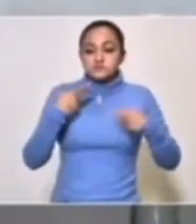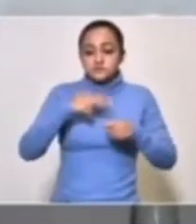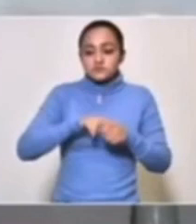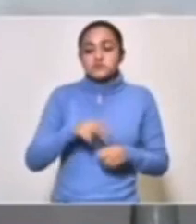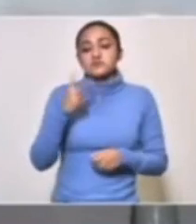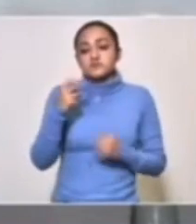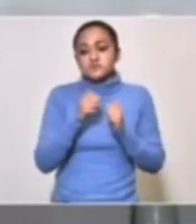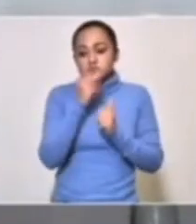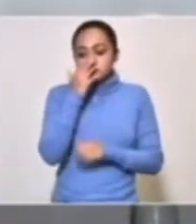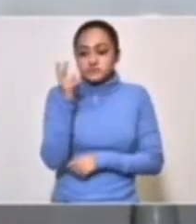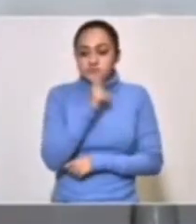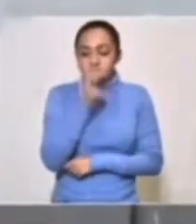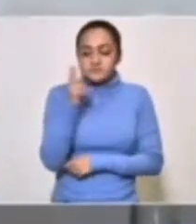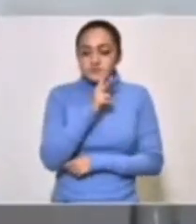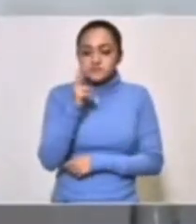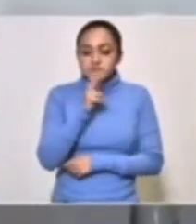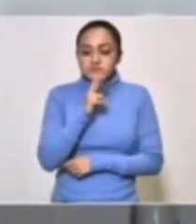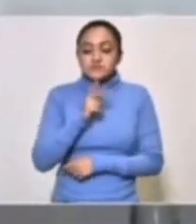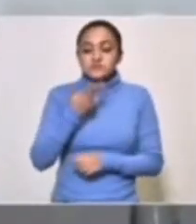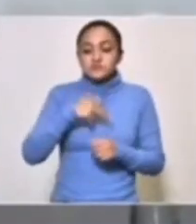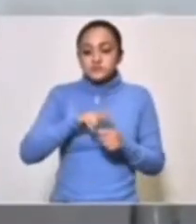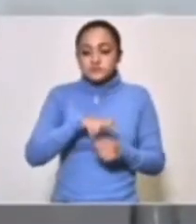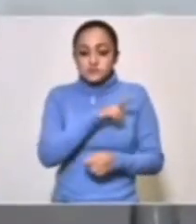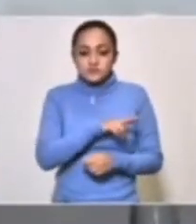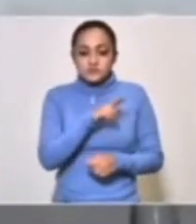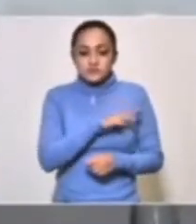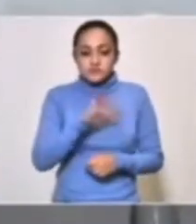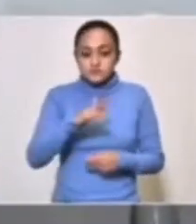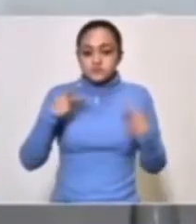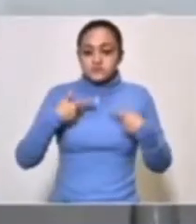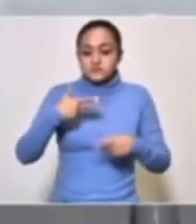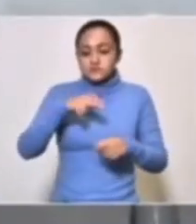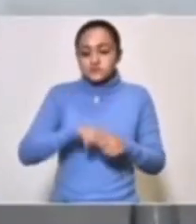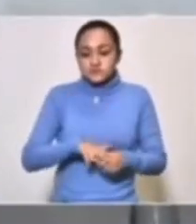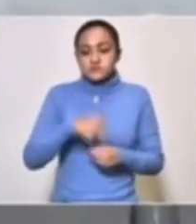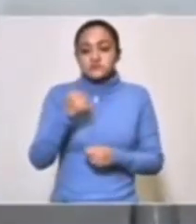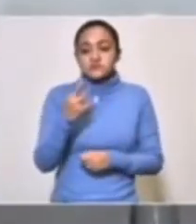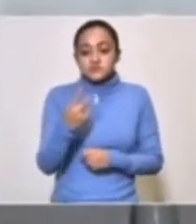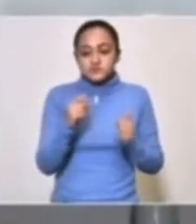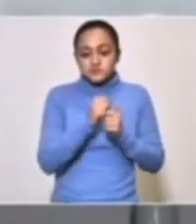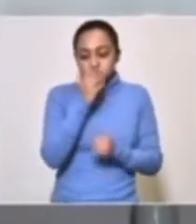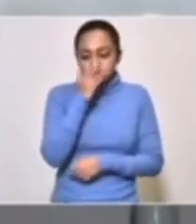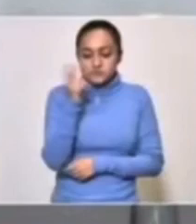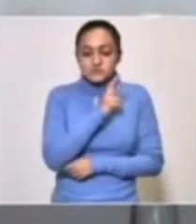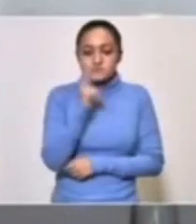2 con ventilación asistida. Los hospitales privados, 5 hospitalizados, 2 con